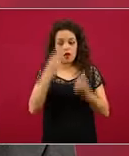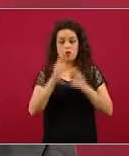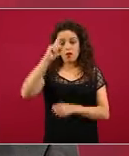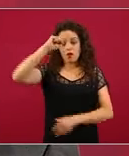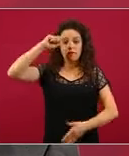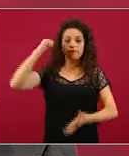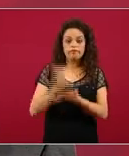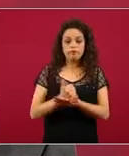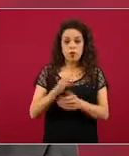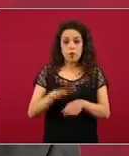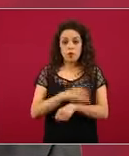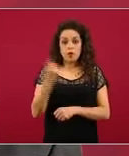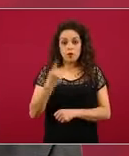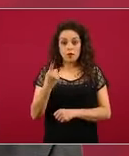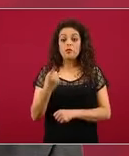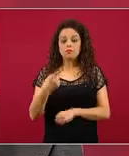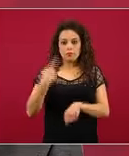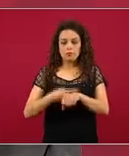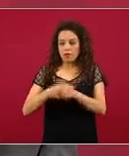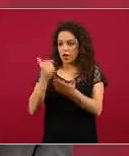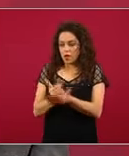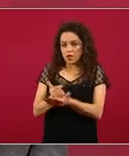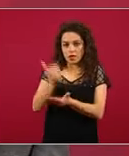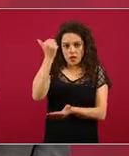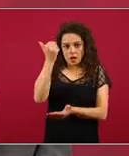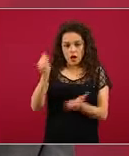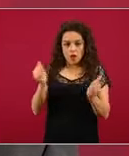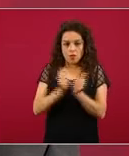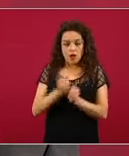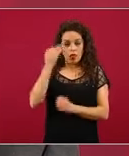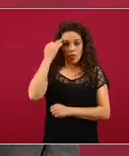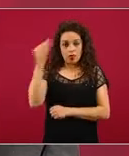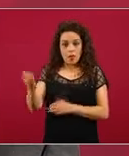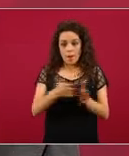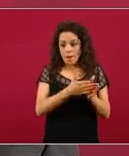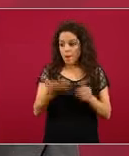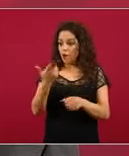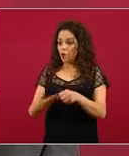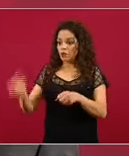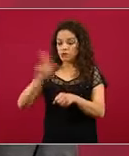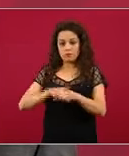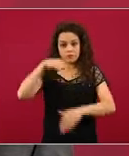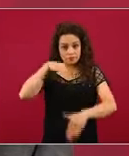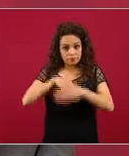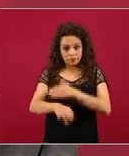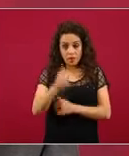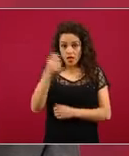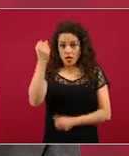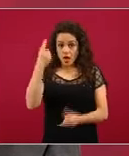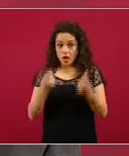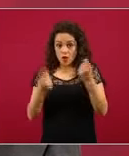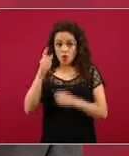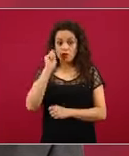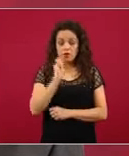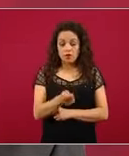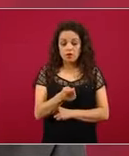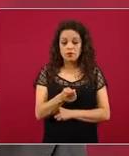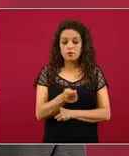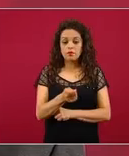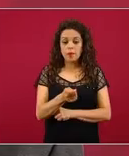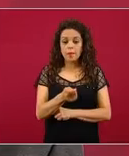traumática que implica padecer una enfermedad grave, con los periodos prolongados de hospitalización, y algunas se han descrito como